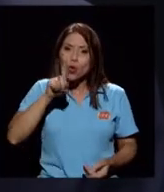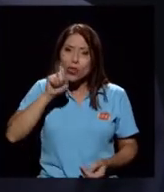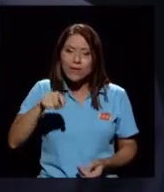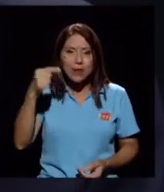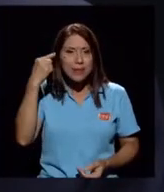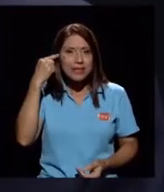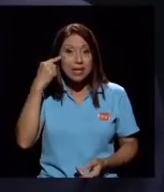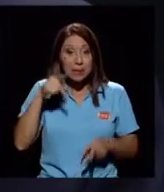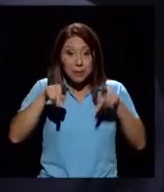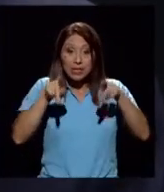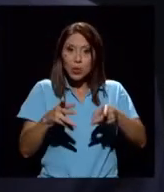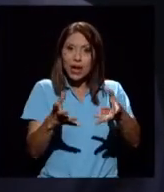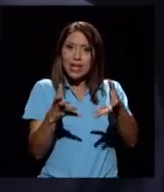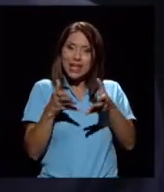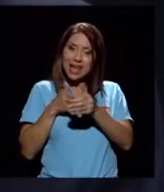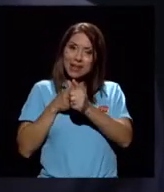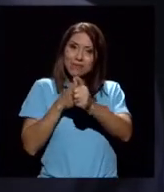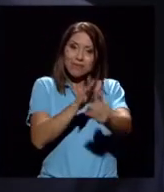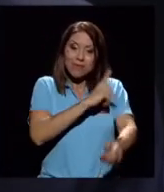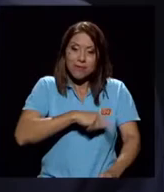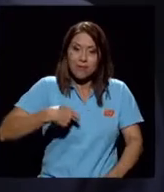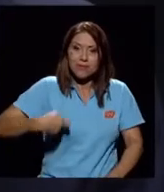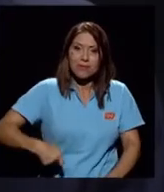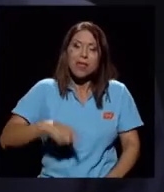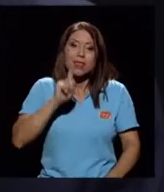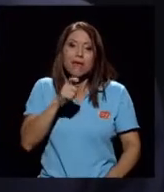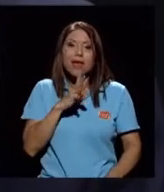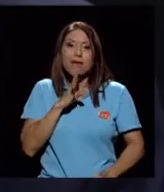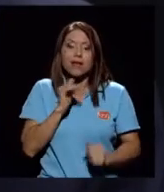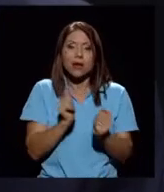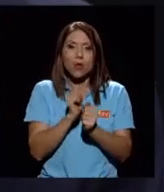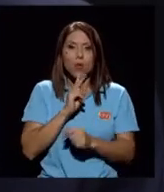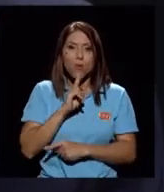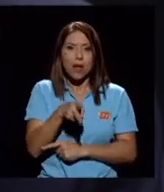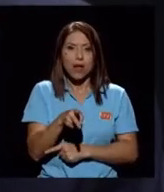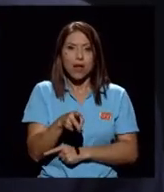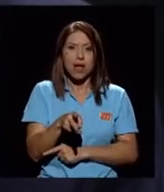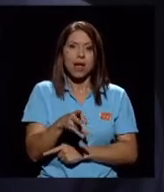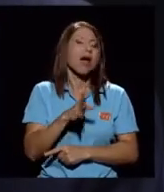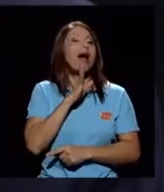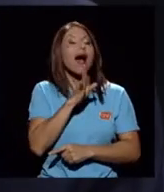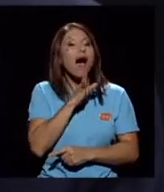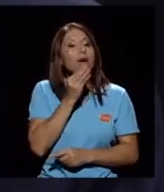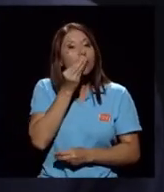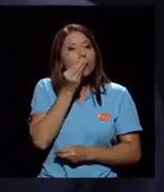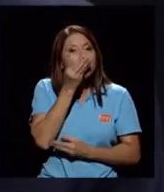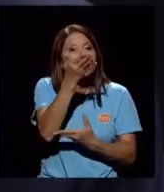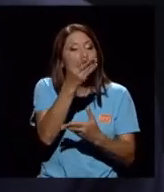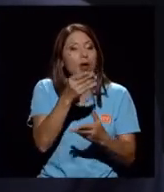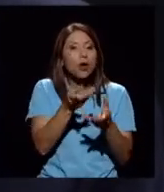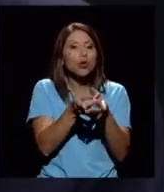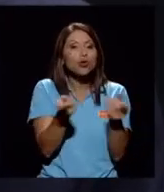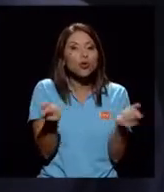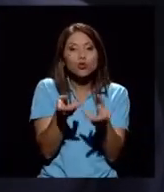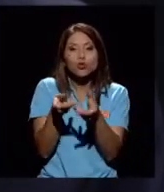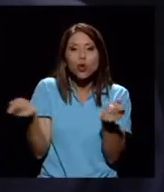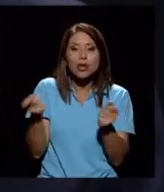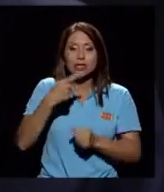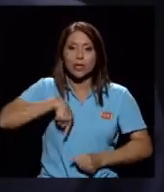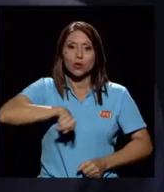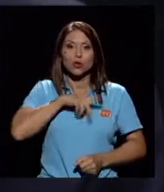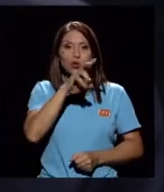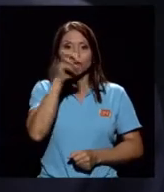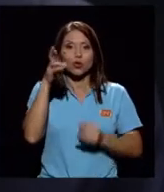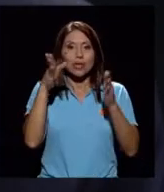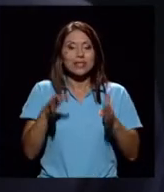dirigir los destinos del país le diga la verdad al país y le hable a país con soluciones y los costarricenses entendamos en ese proceso